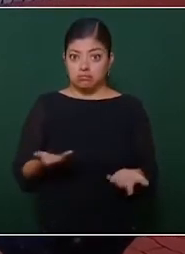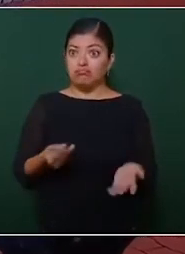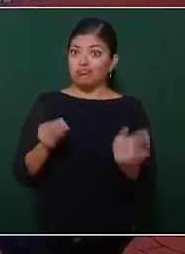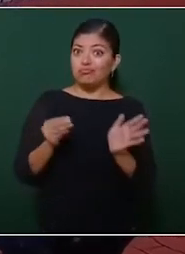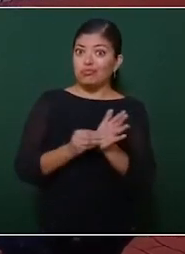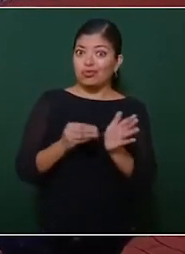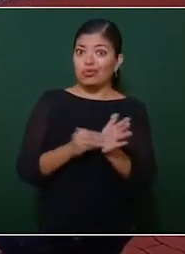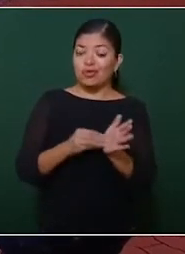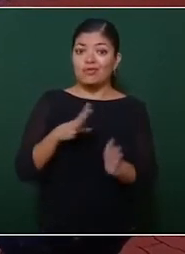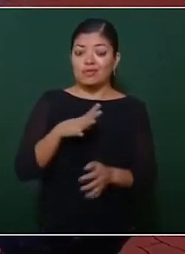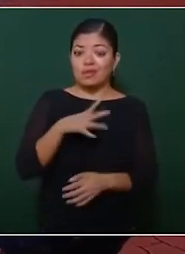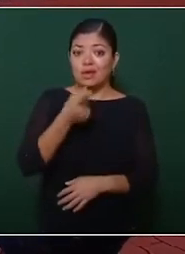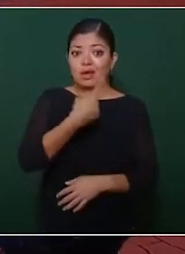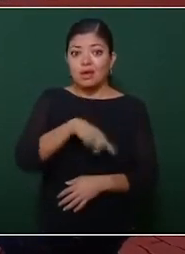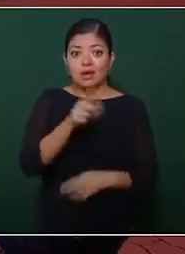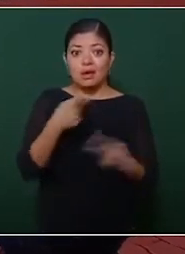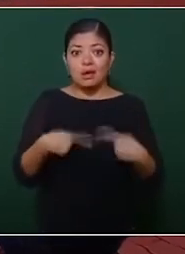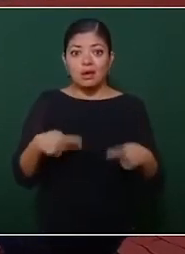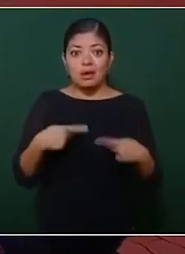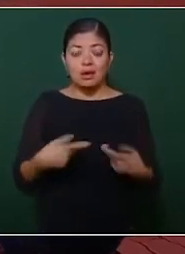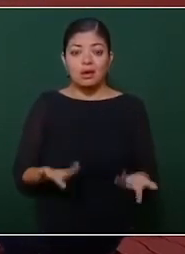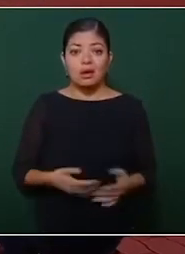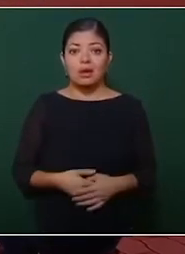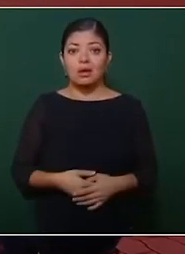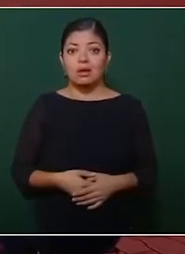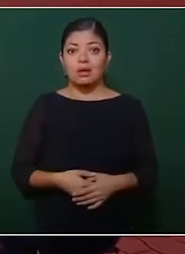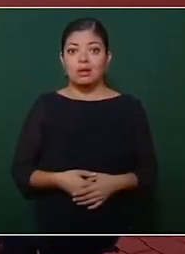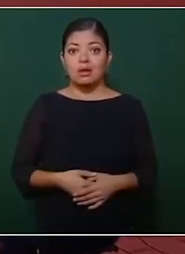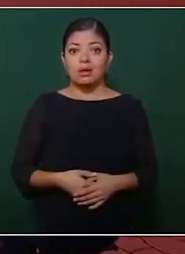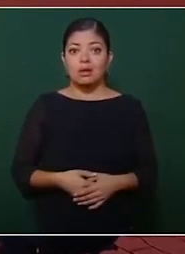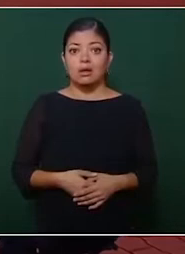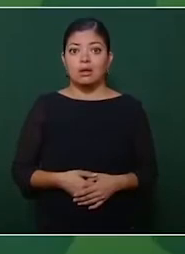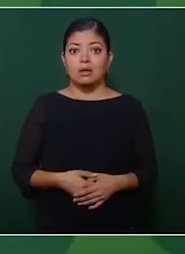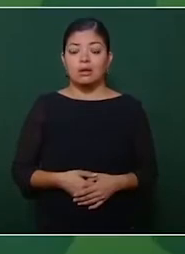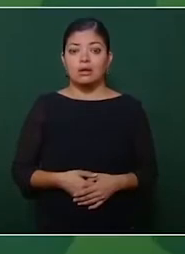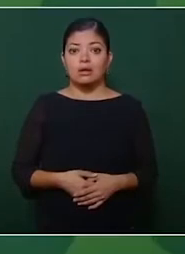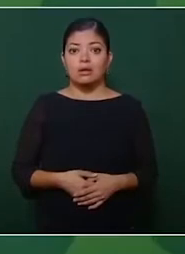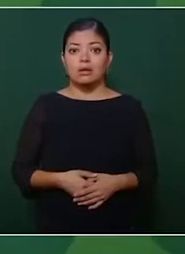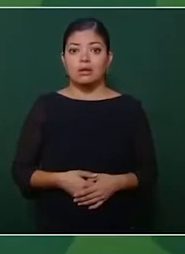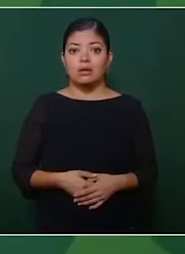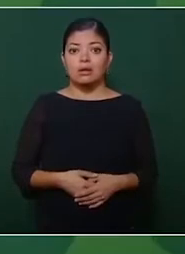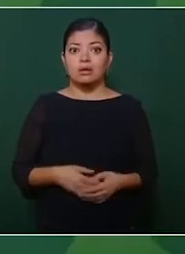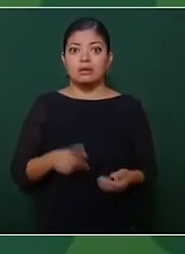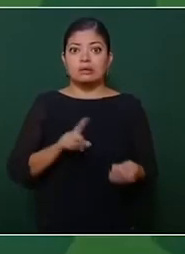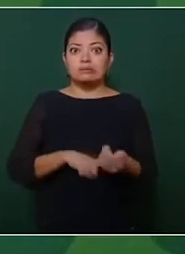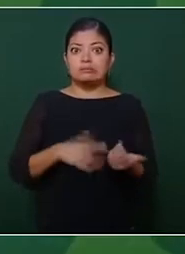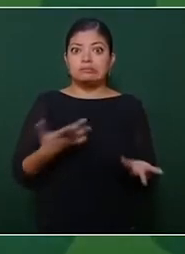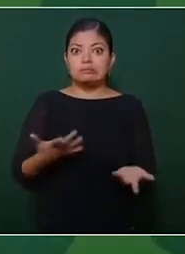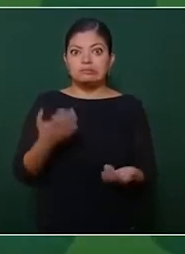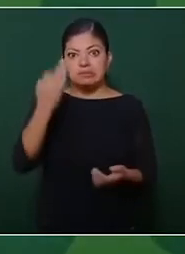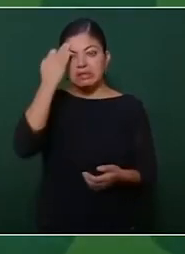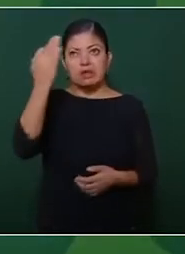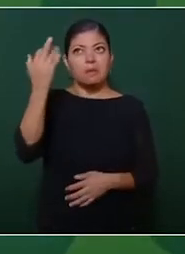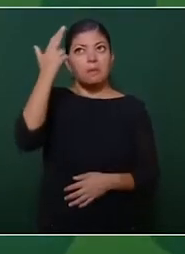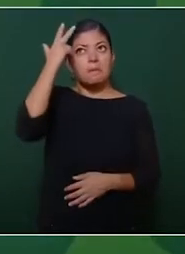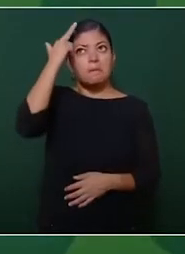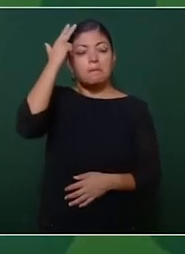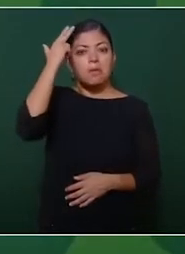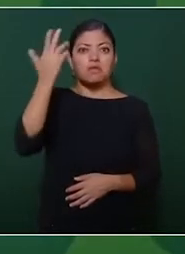el espíritu de Santana, de Porfirio Díaz,